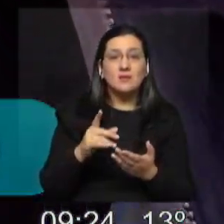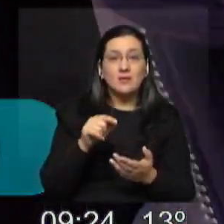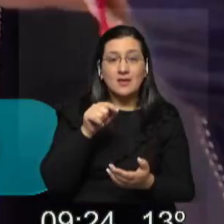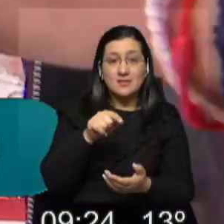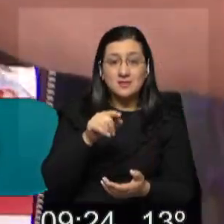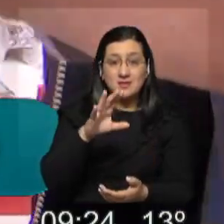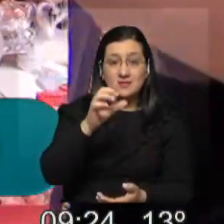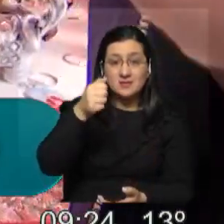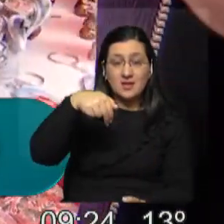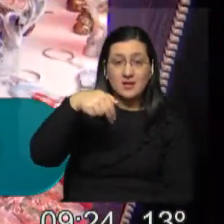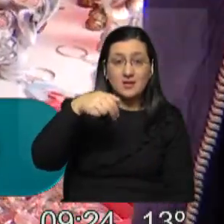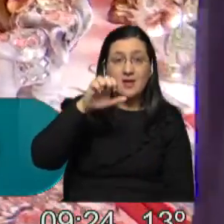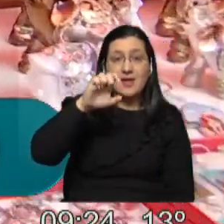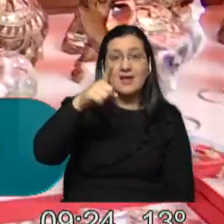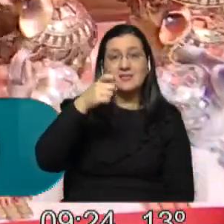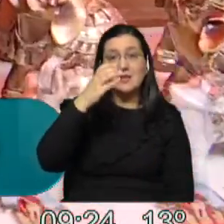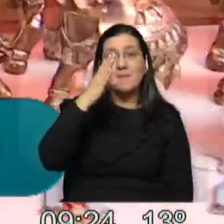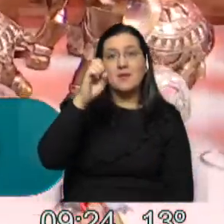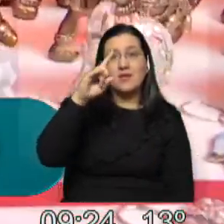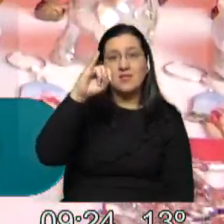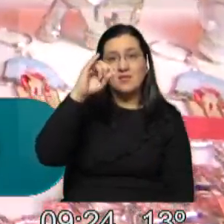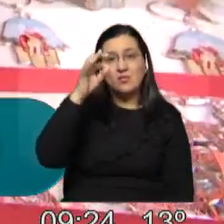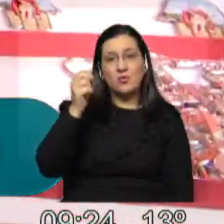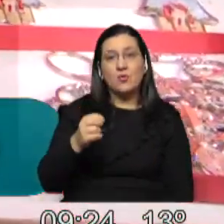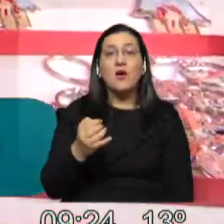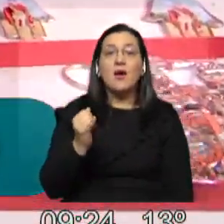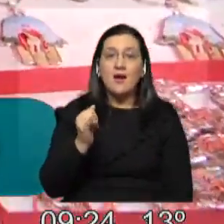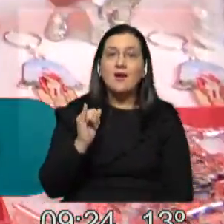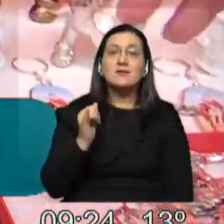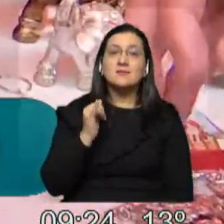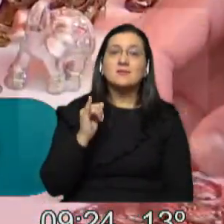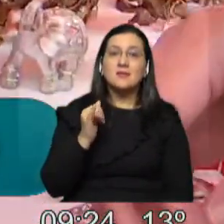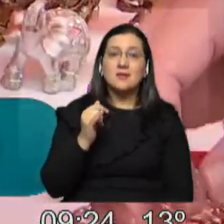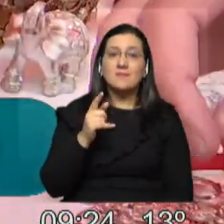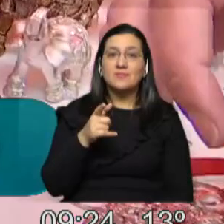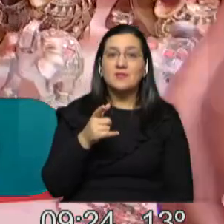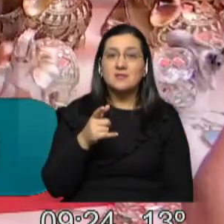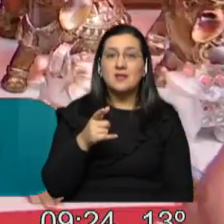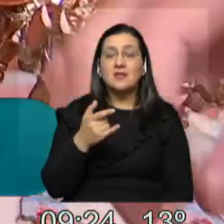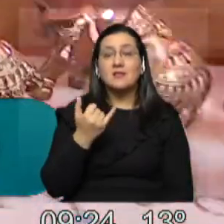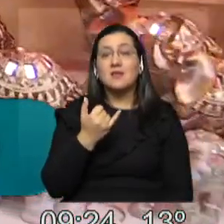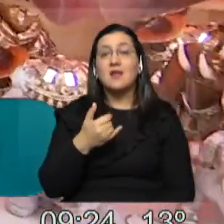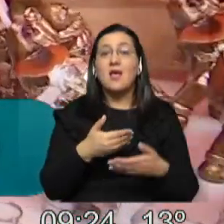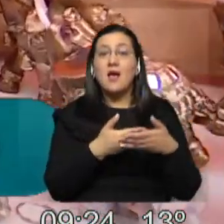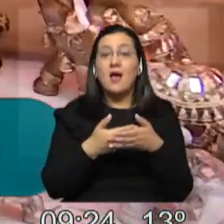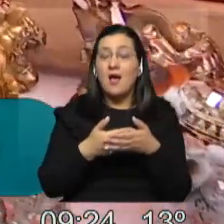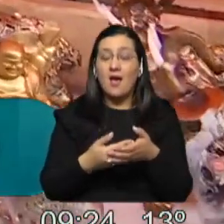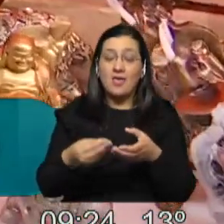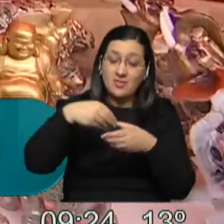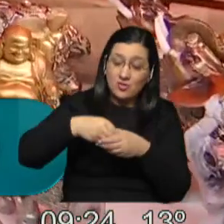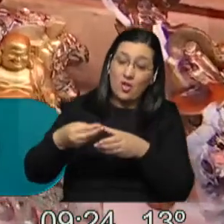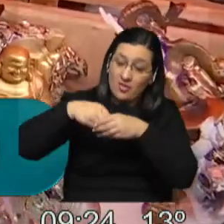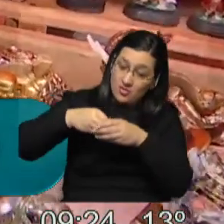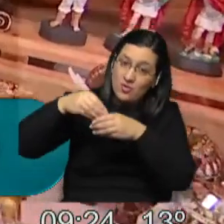San Pancracio, ¿verdad? No, es San Expedito. Este es San Expedito. Ese es San Expedito. Ah, bien, decía, ¿ves? Ah, claro, esa mire usted, madre.